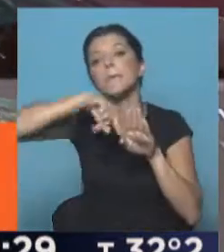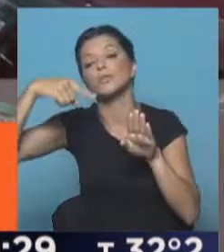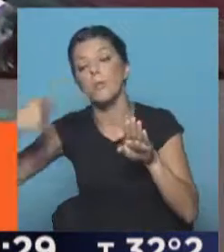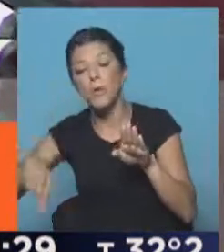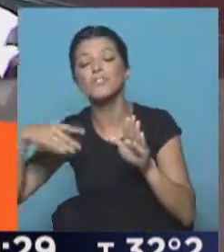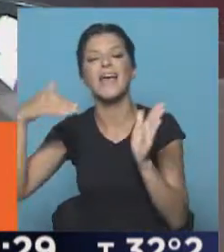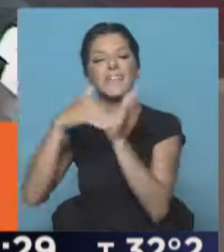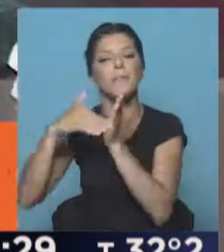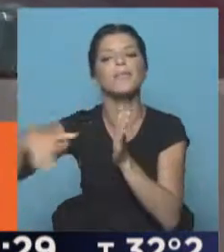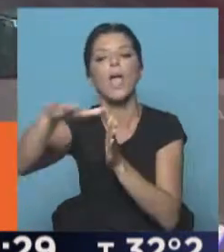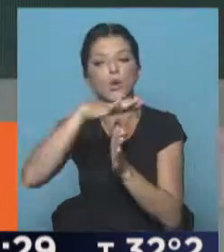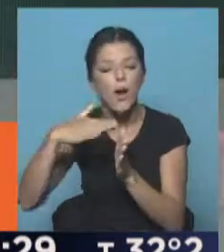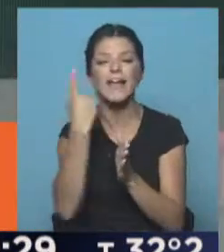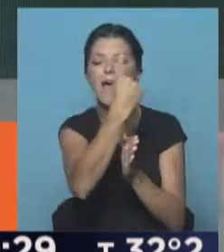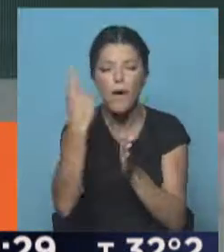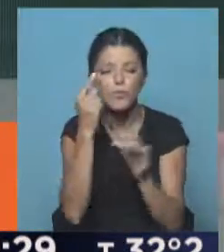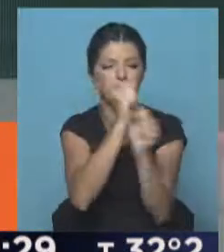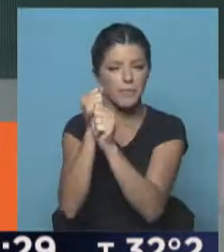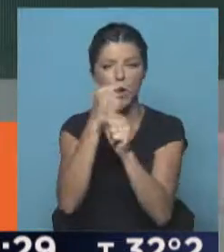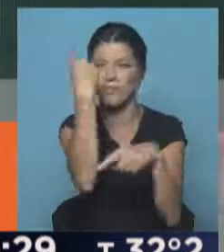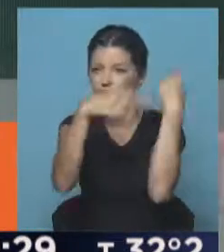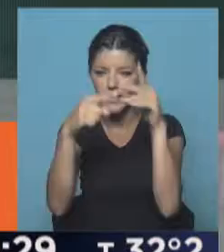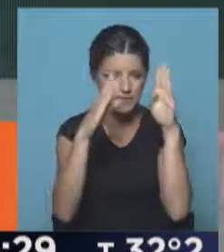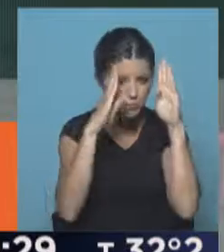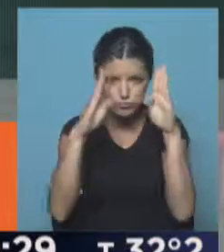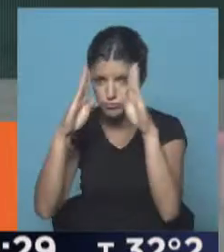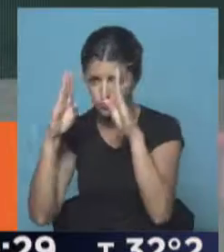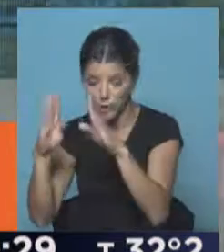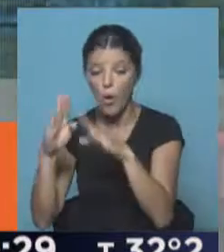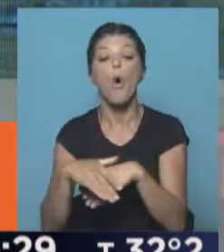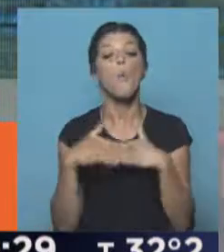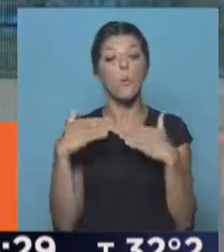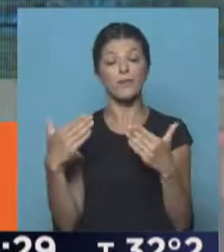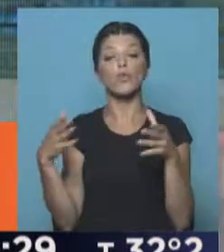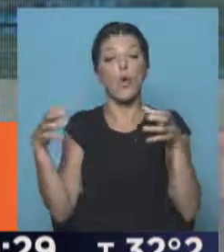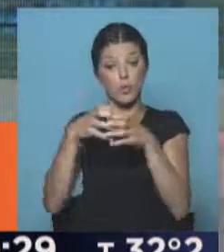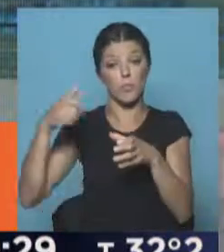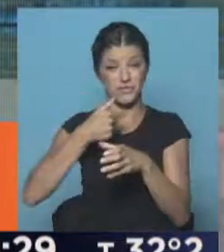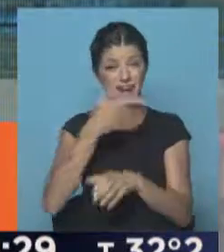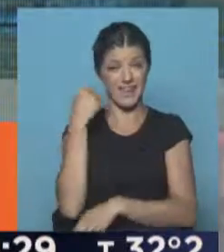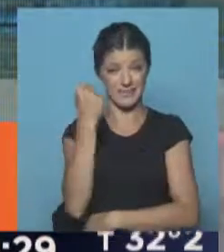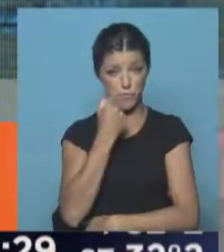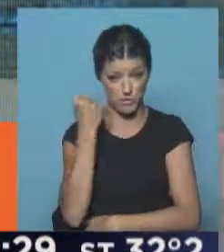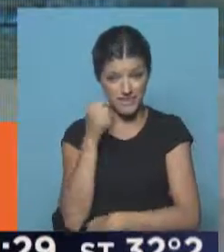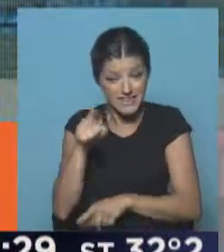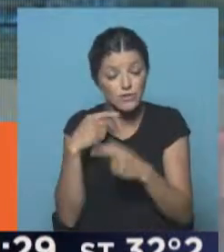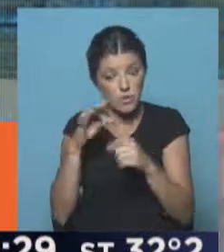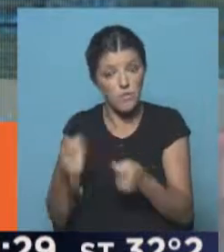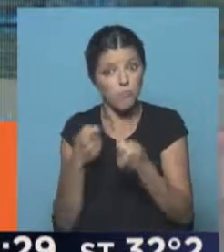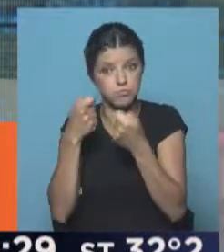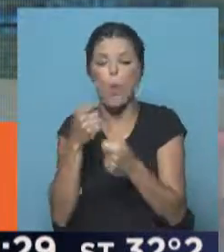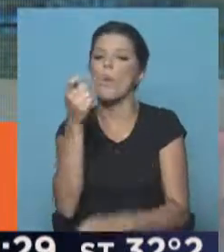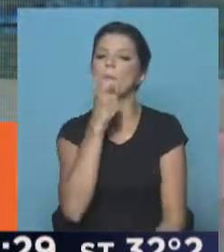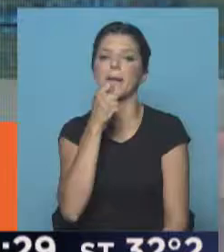que haya que hacer acciones específicas para esos lugares por eso es que las organizaciones sociales son tan importantes y hay que fortalecerla como los curas villeros